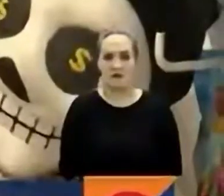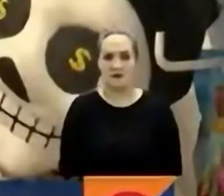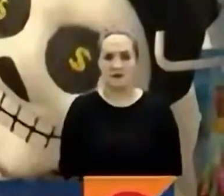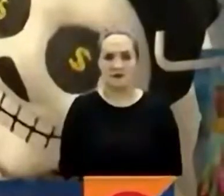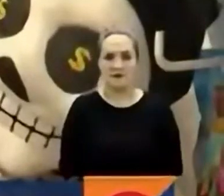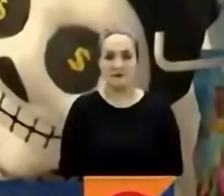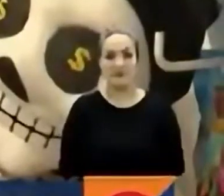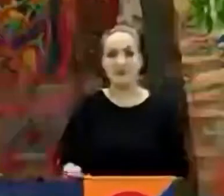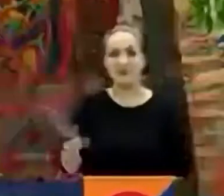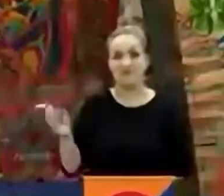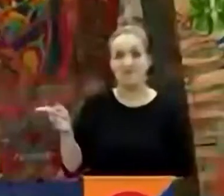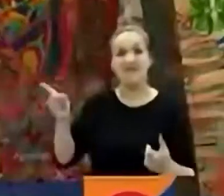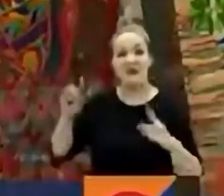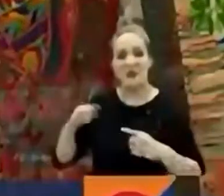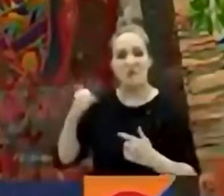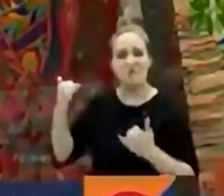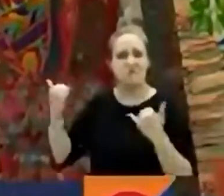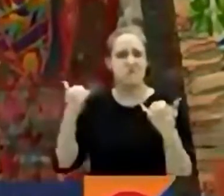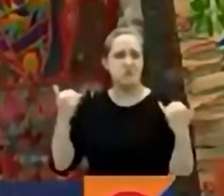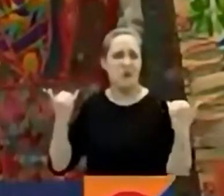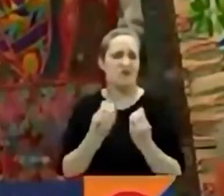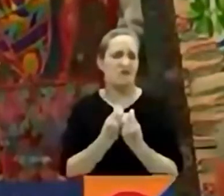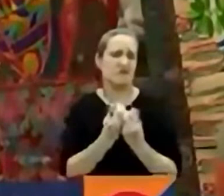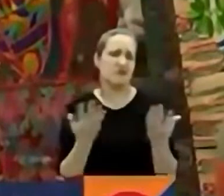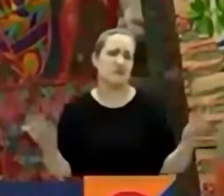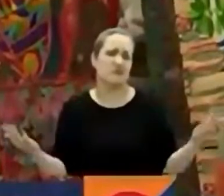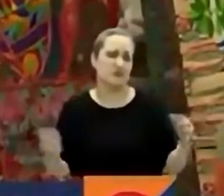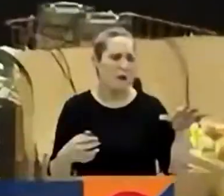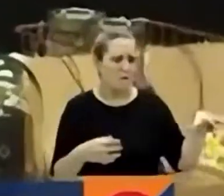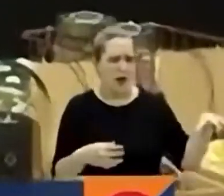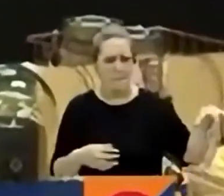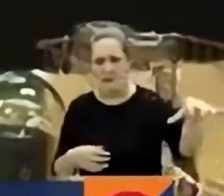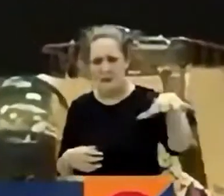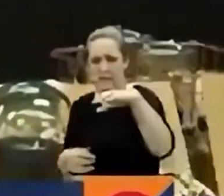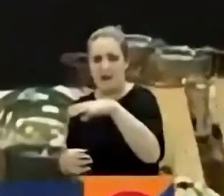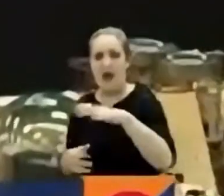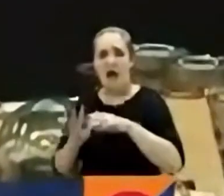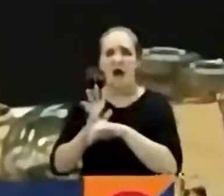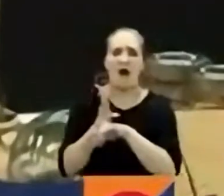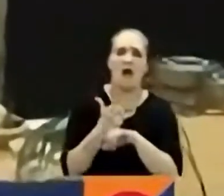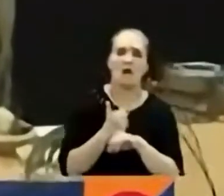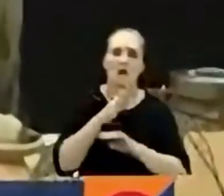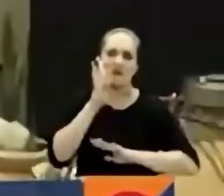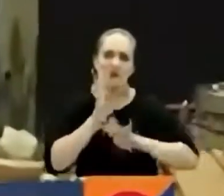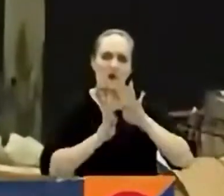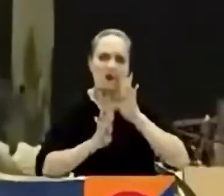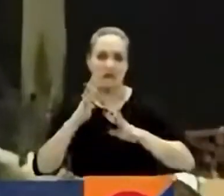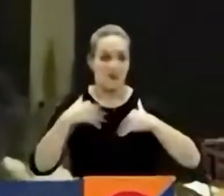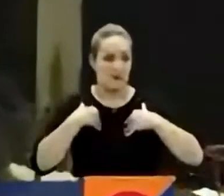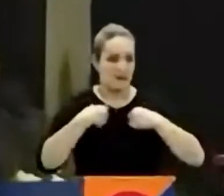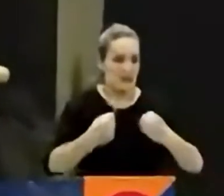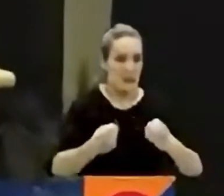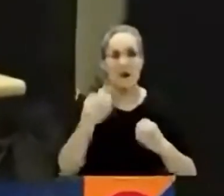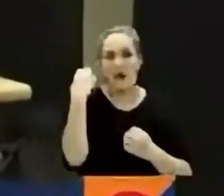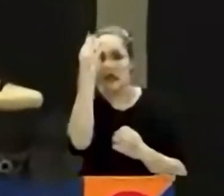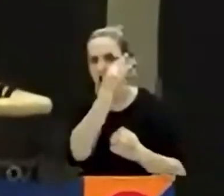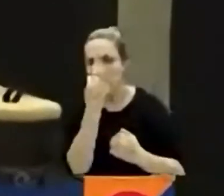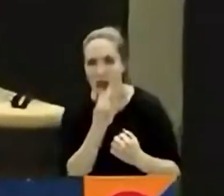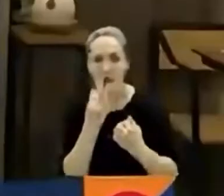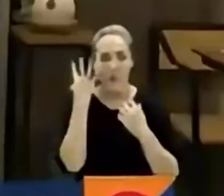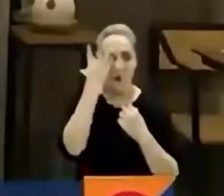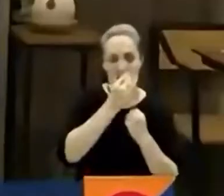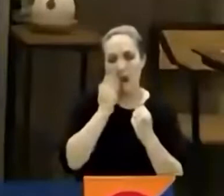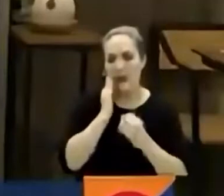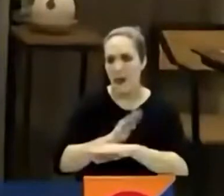Como esta, usted también encontrará cientos de propuestas artesanales para la decoración del hogar, la salud, la belleza y el